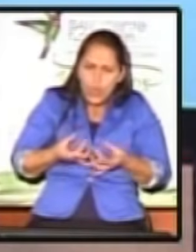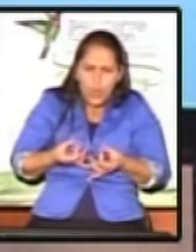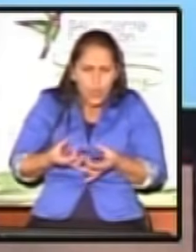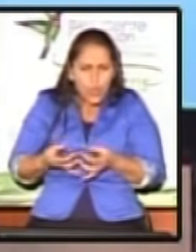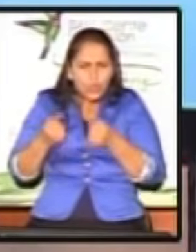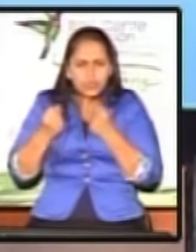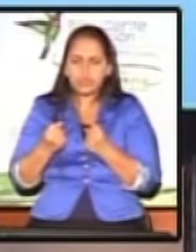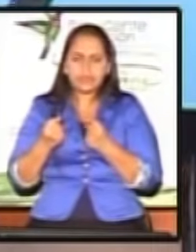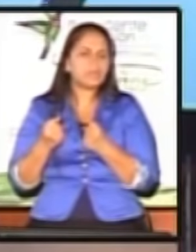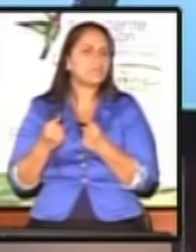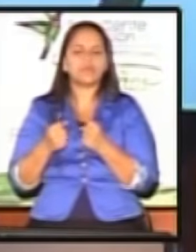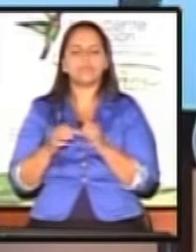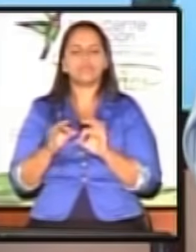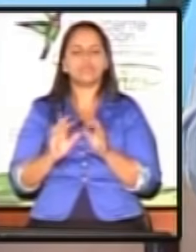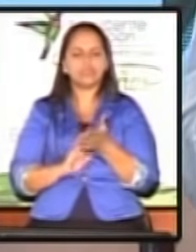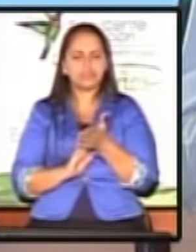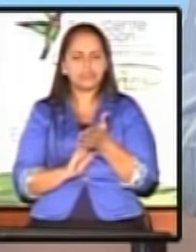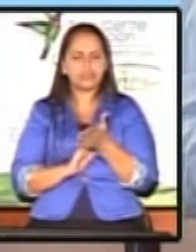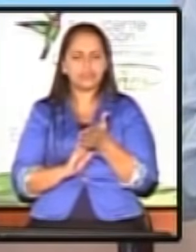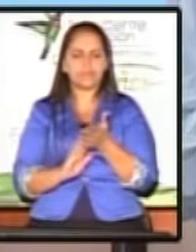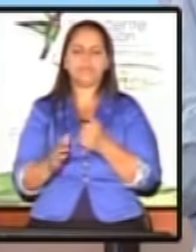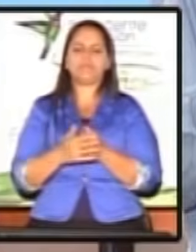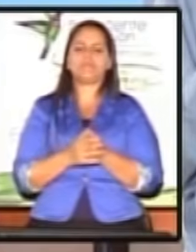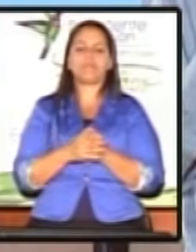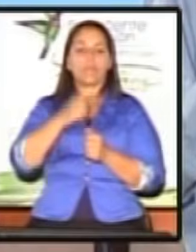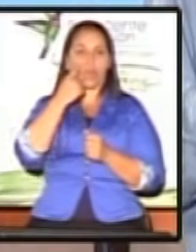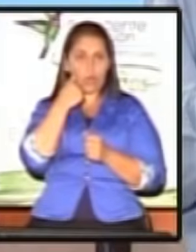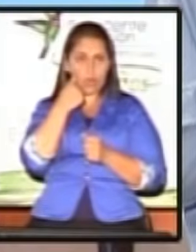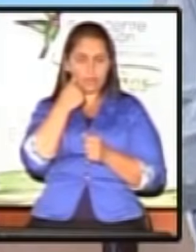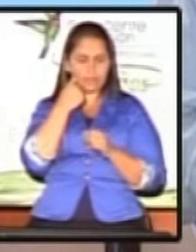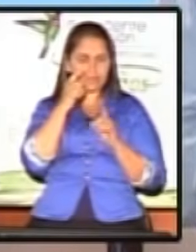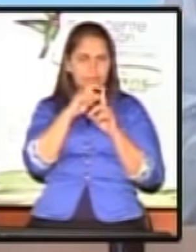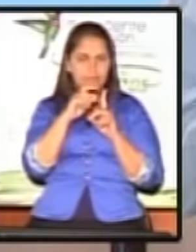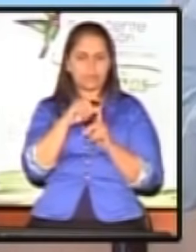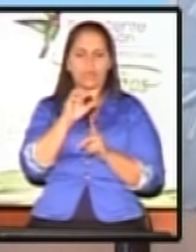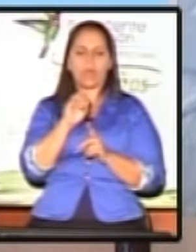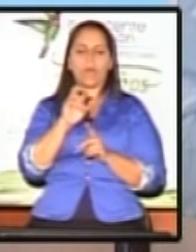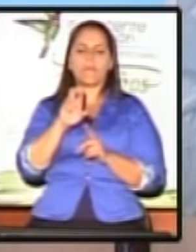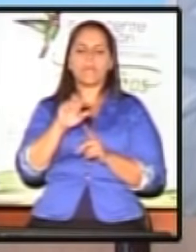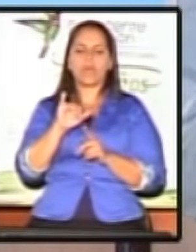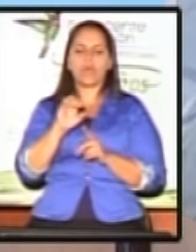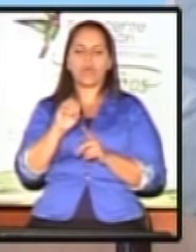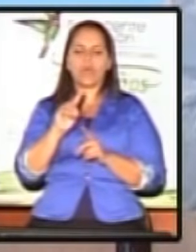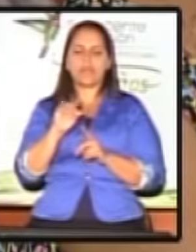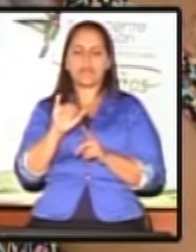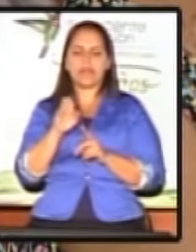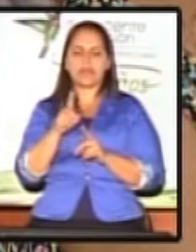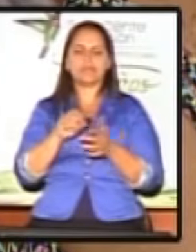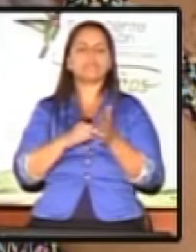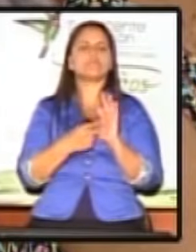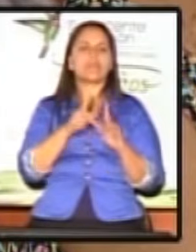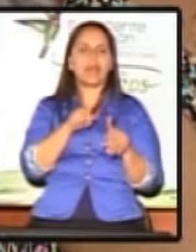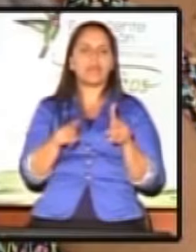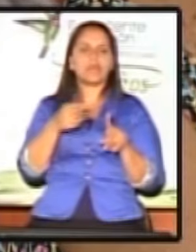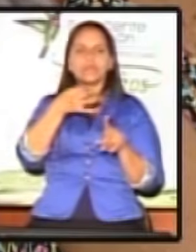dolor. Una cosa básica también con los opioides: se usan también para la dificultad respiratoria producido